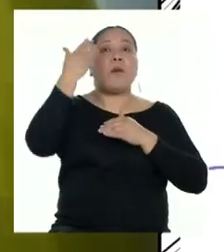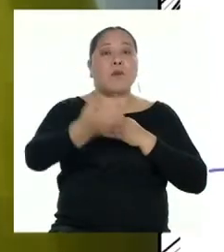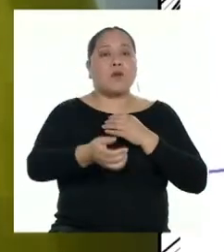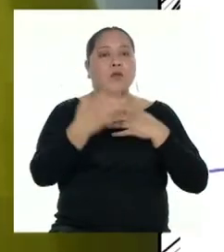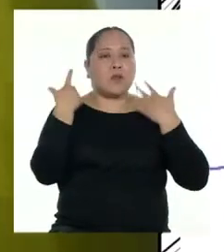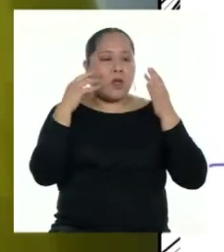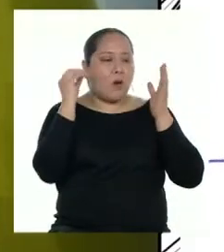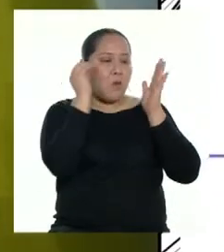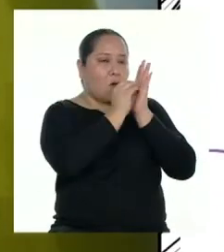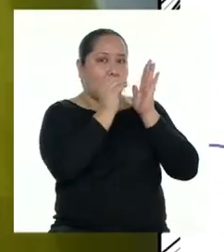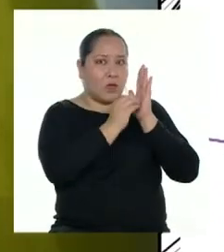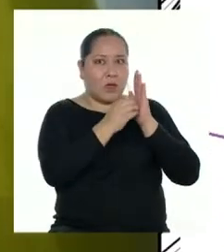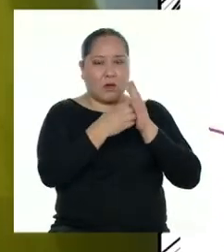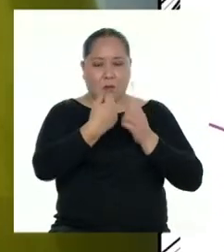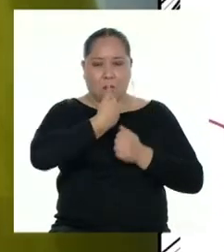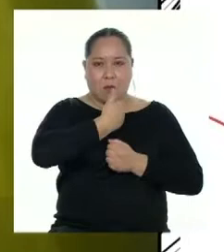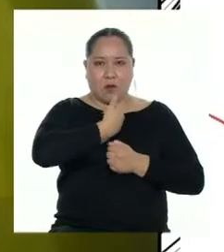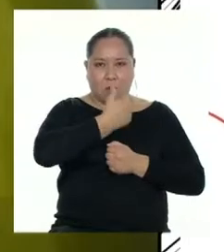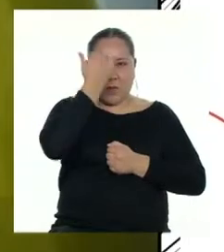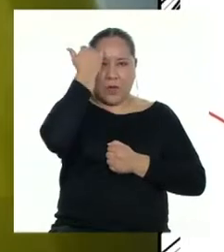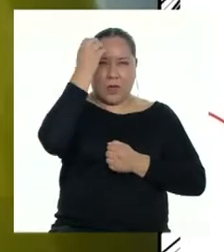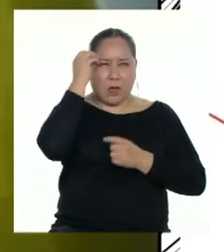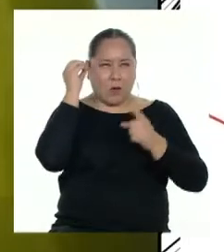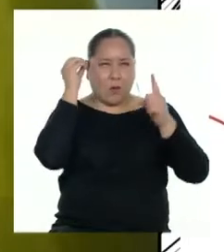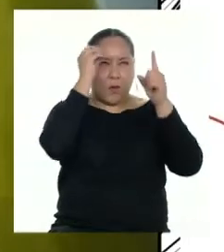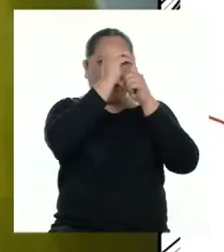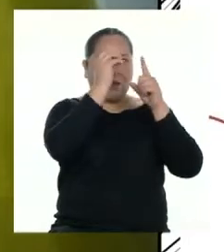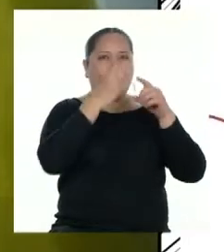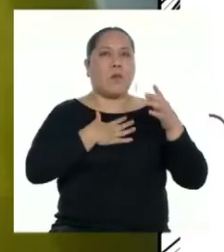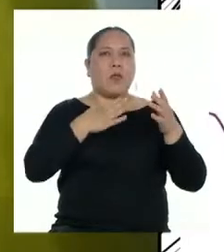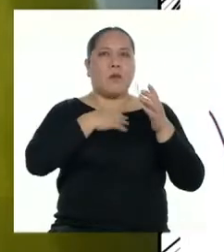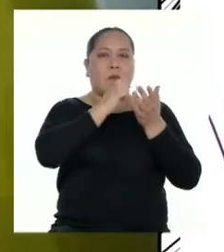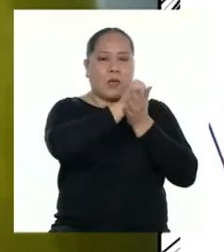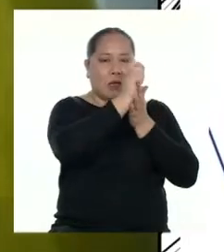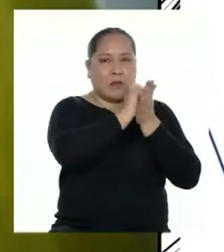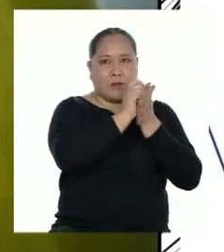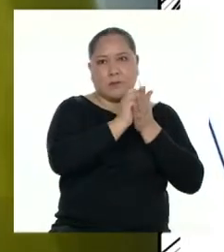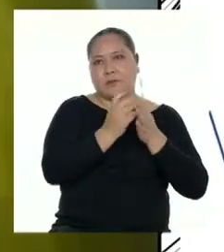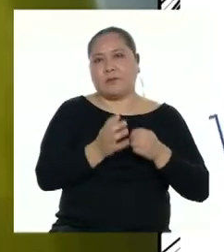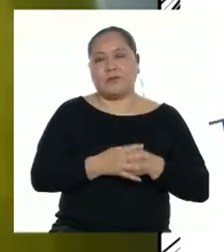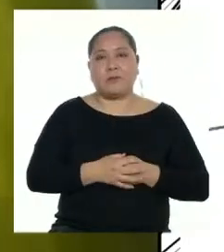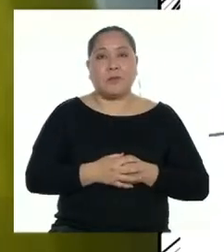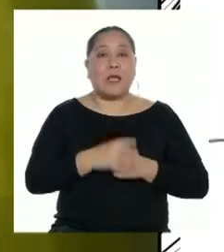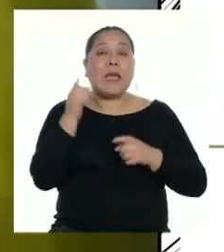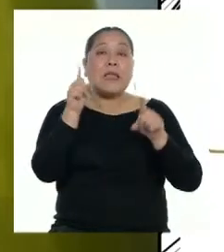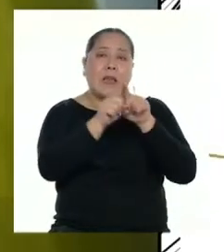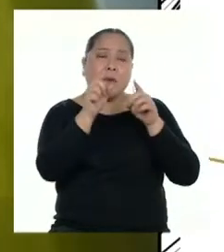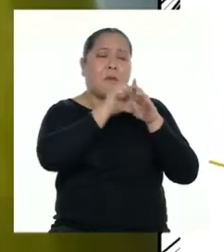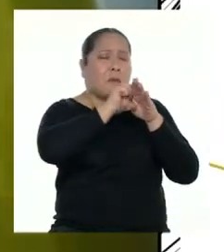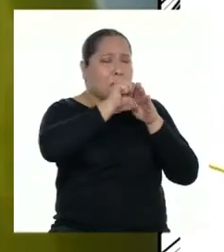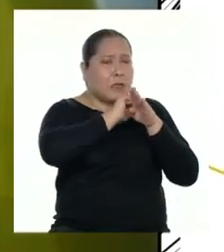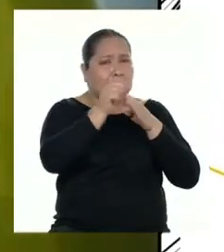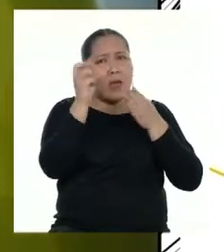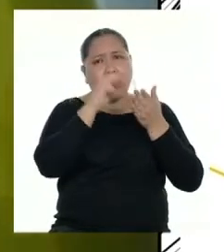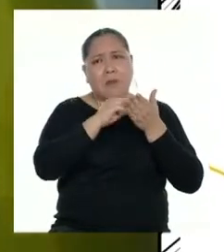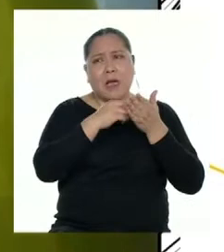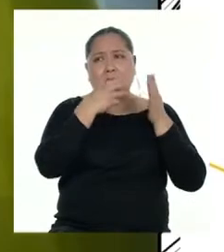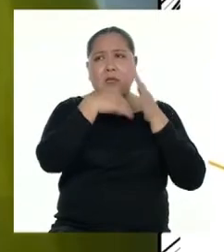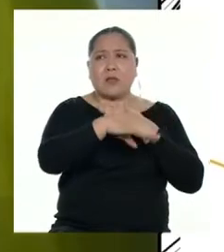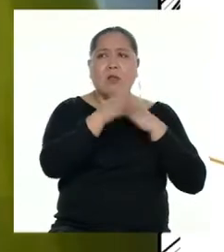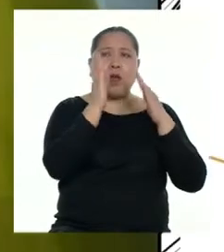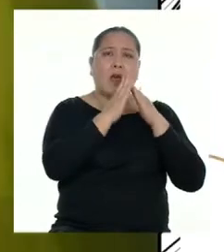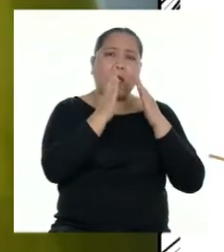una definición propia del propósito para mi texto, para la elaboración y practicar más en